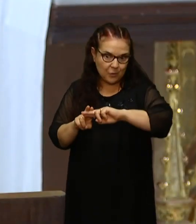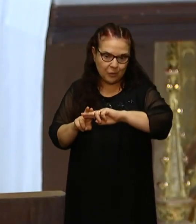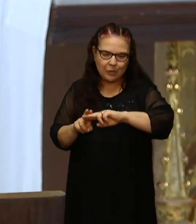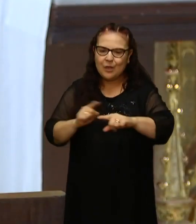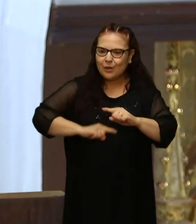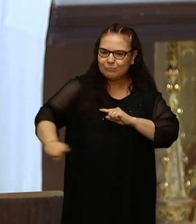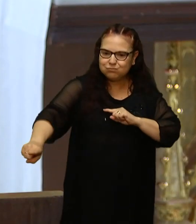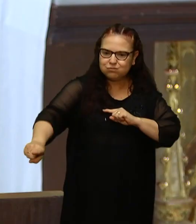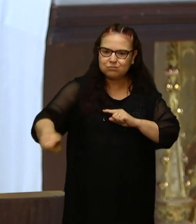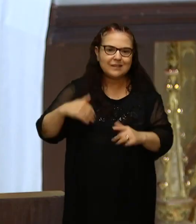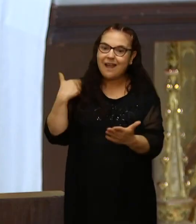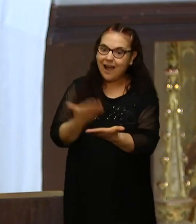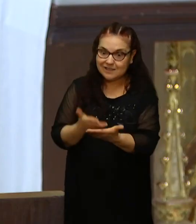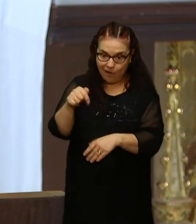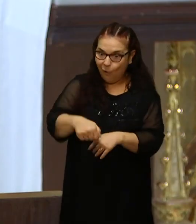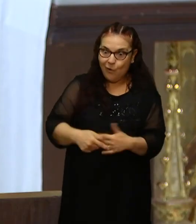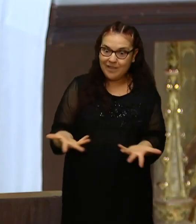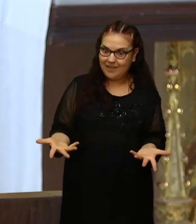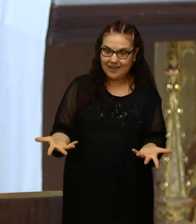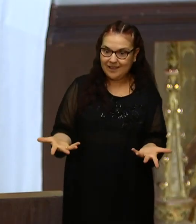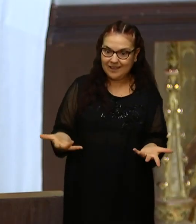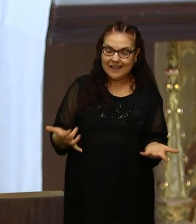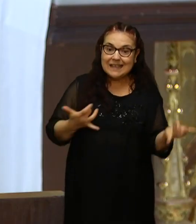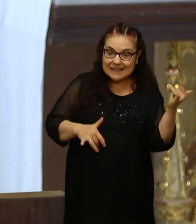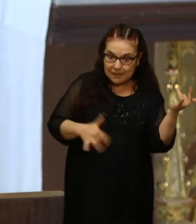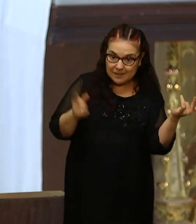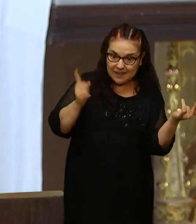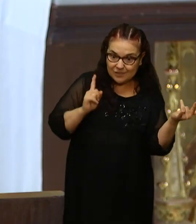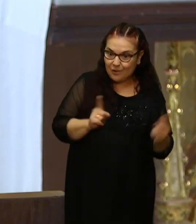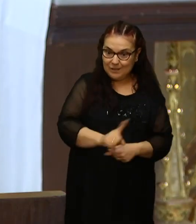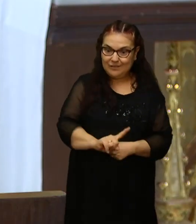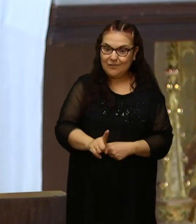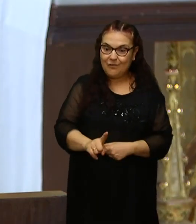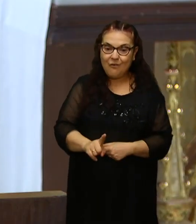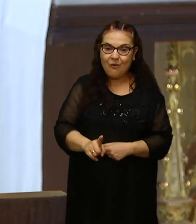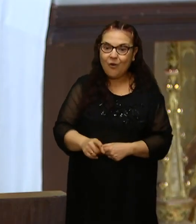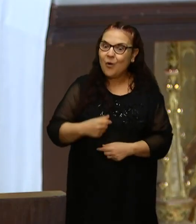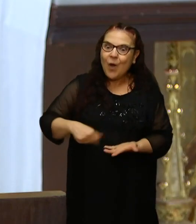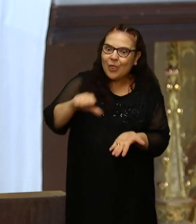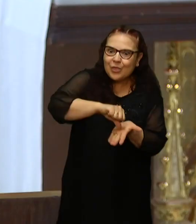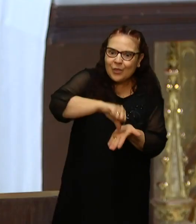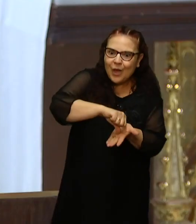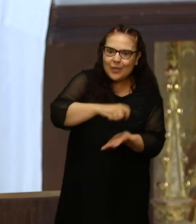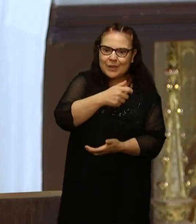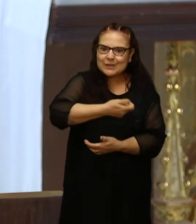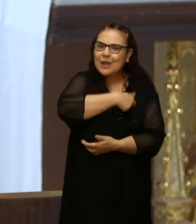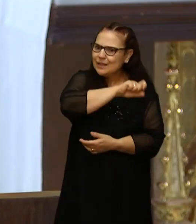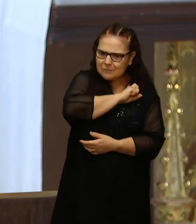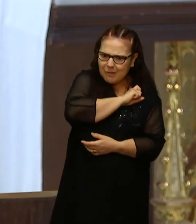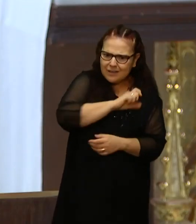hasta hoy, no ya solo en Sevilla, sino también en otras muchas ciudades de España y del